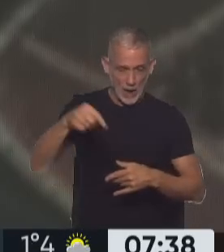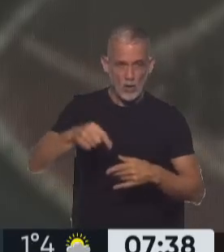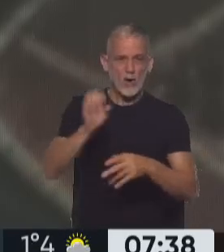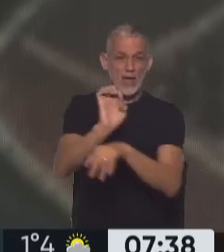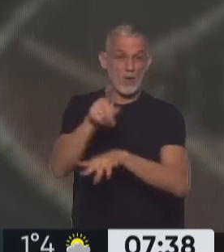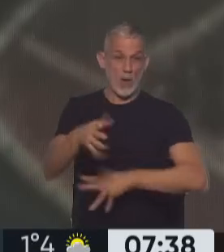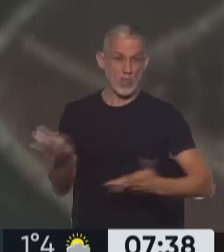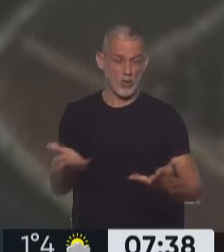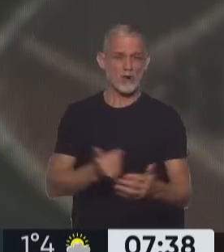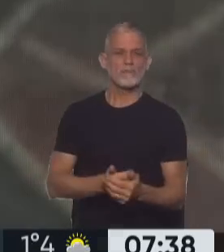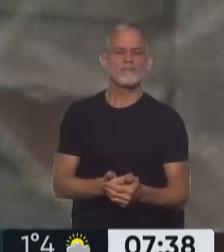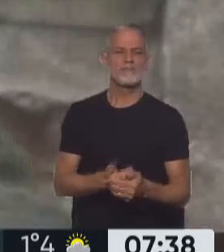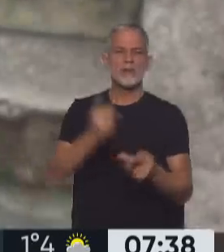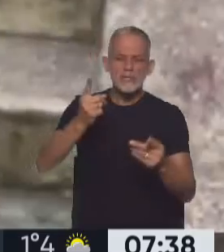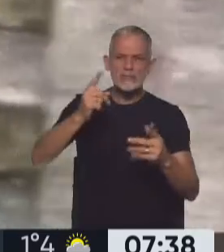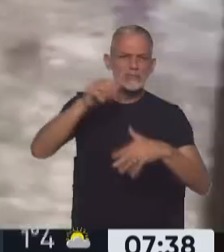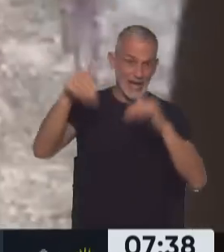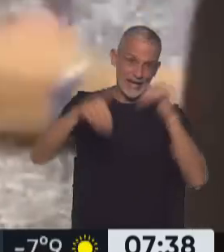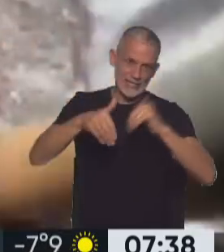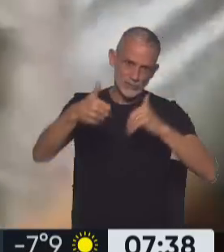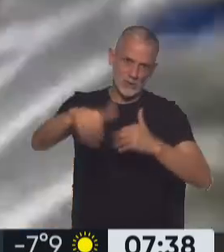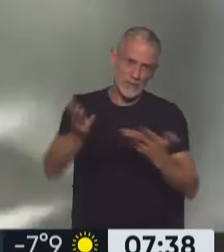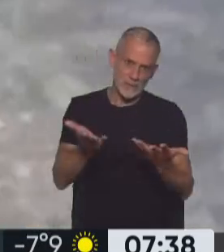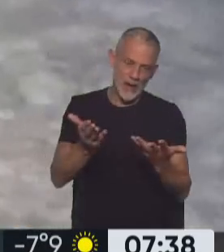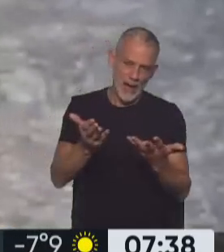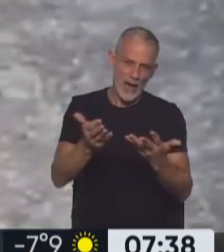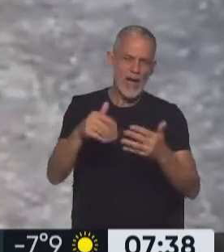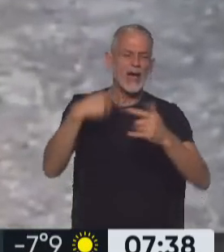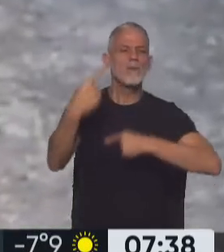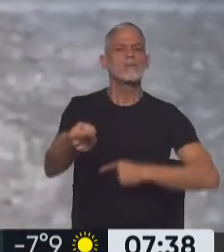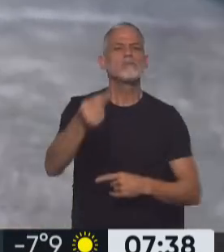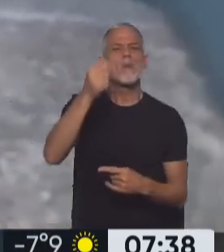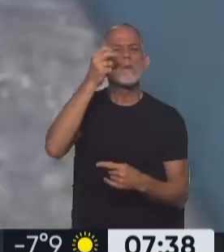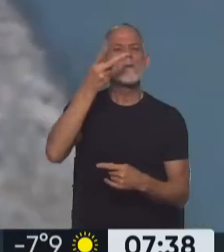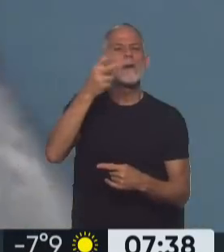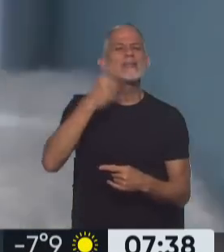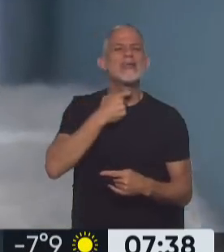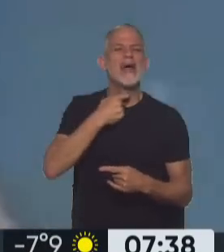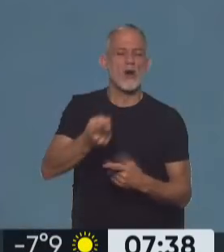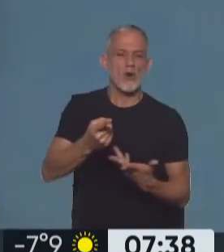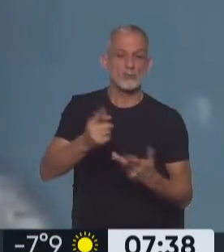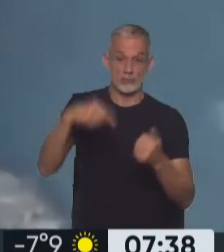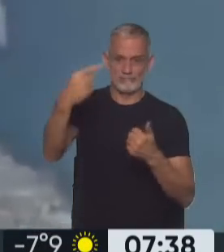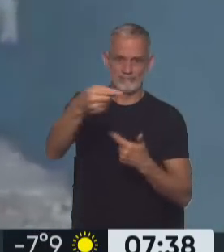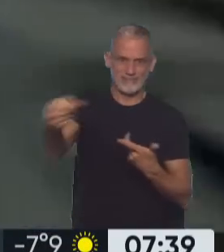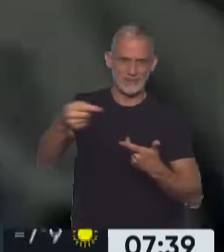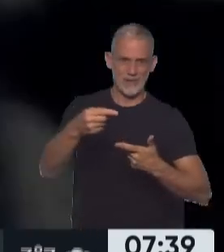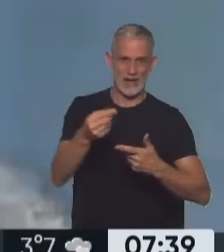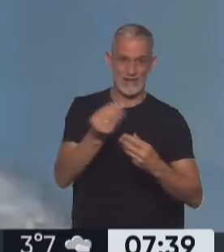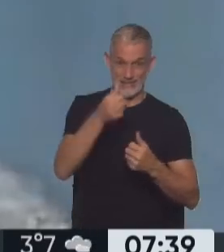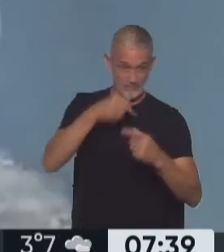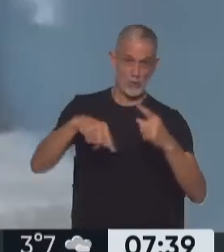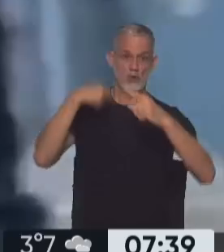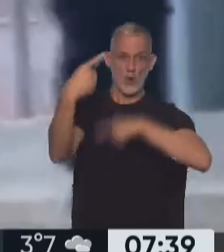Ecuador. Recordemos, en medio de un clima electoral, porque hay elecciones el próximo 20 de agosto, es decir, la semana, este fin de semana